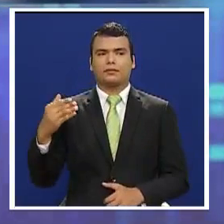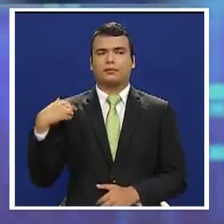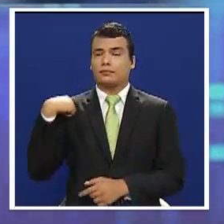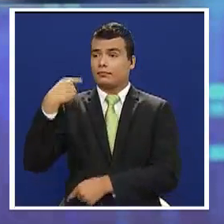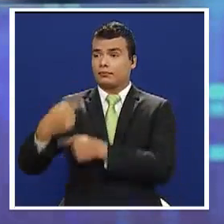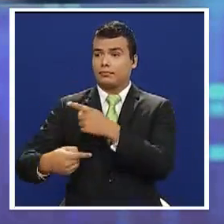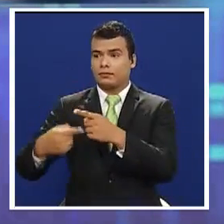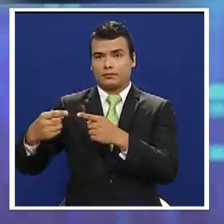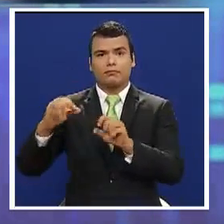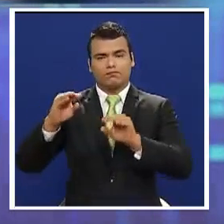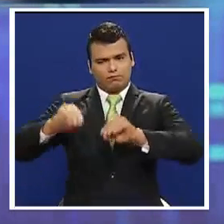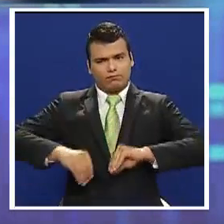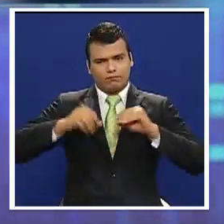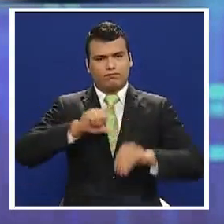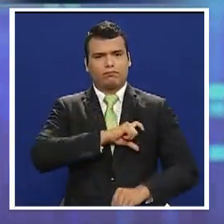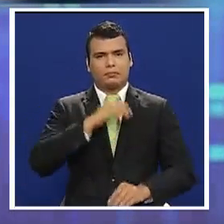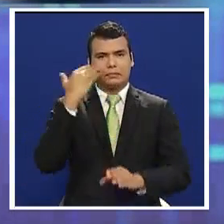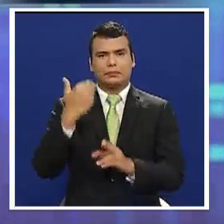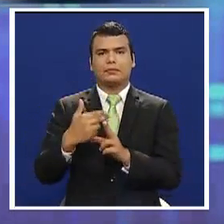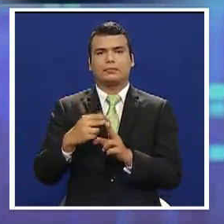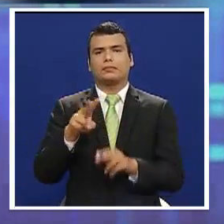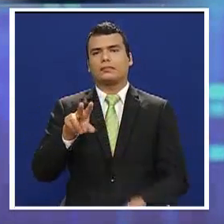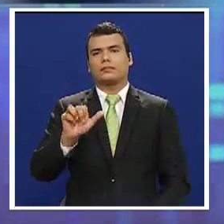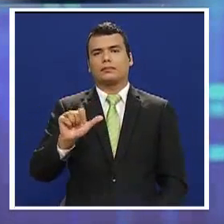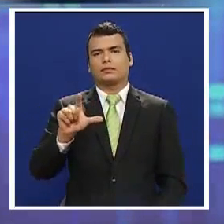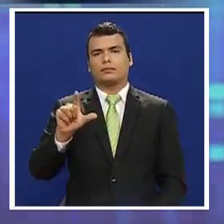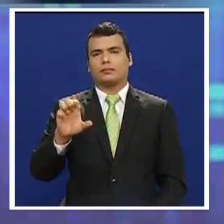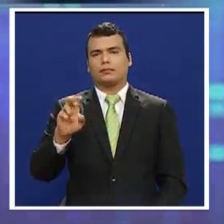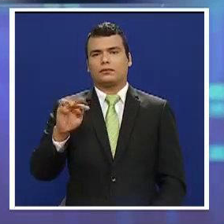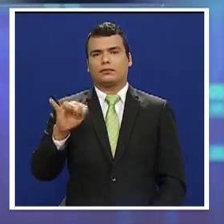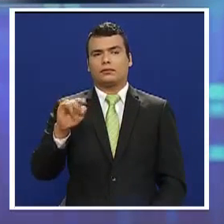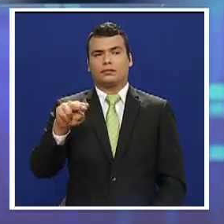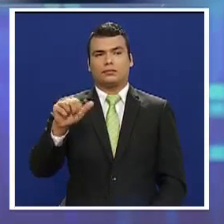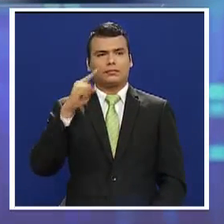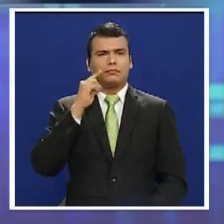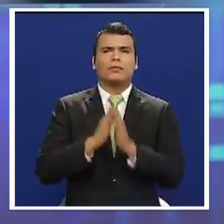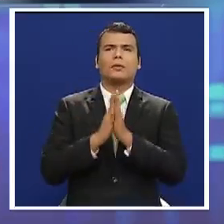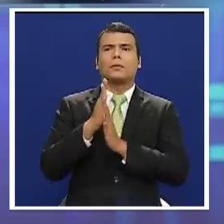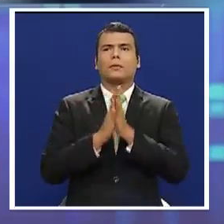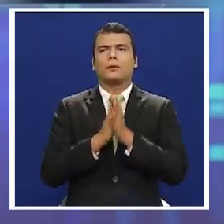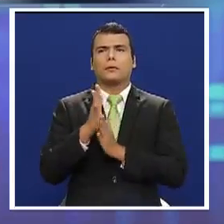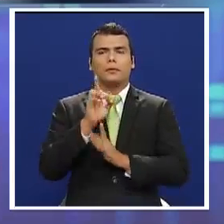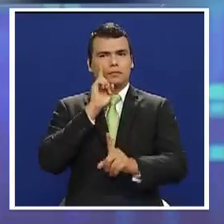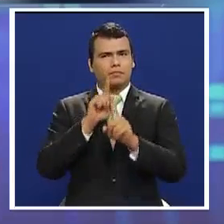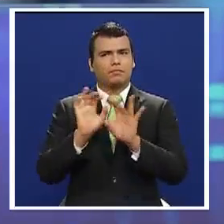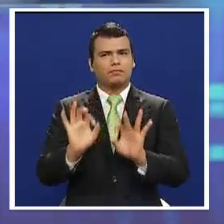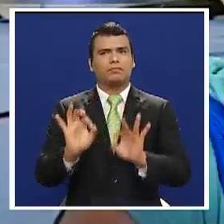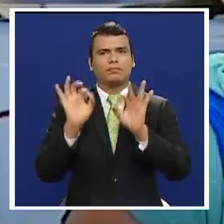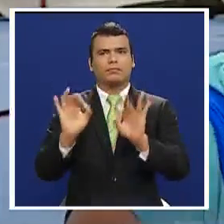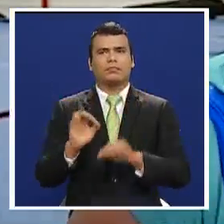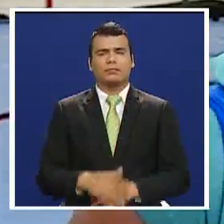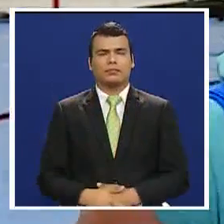La única deportista colombiana que ha logrado dos medallas de bronce en Juegos Olímpicos es la caleña Jacqueline Rentería.